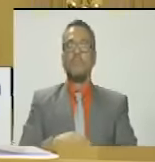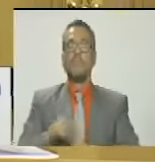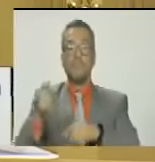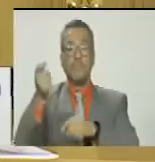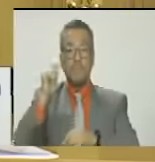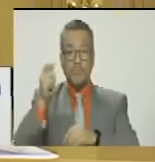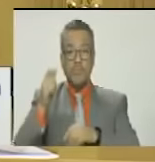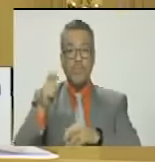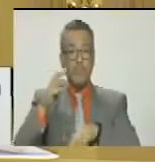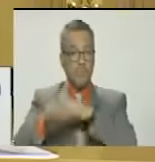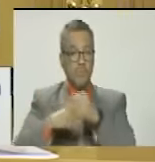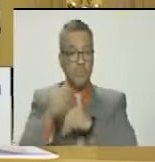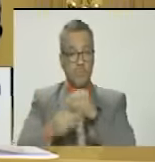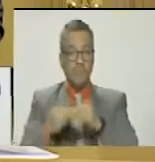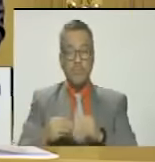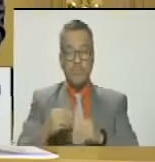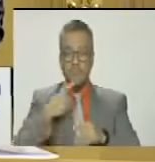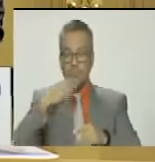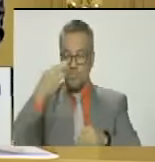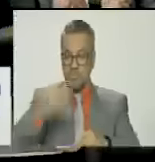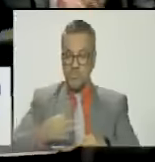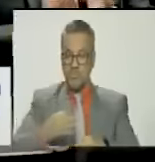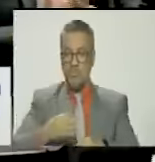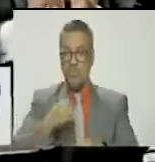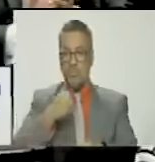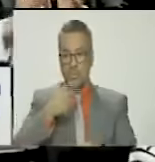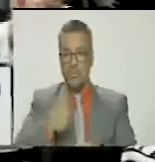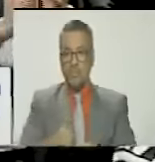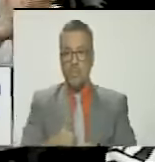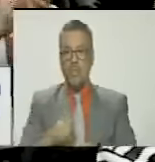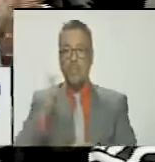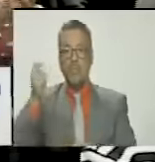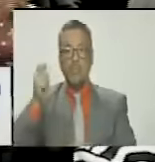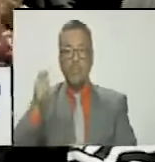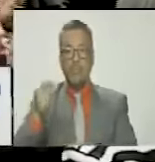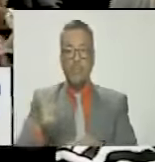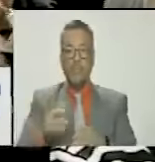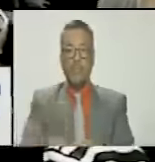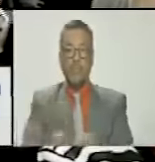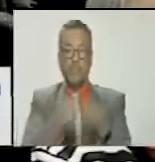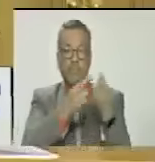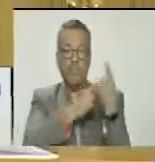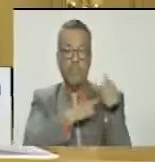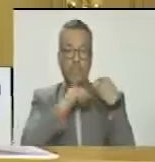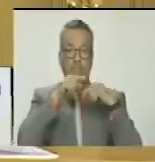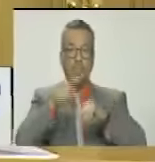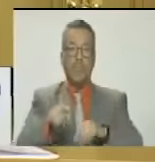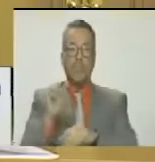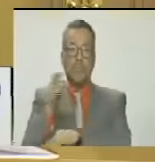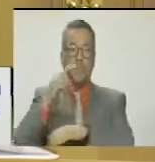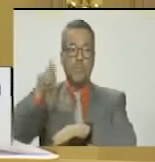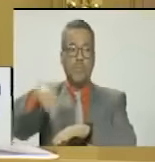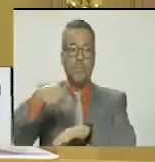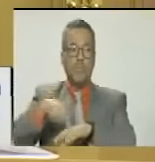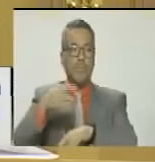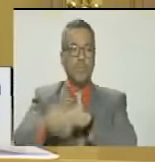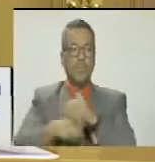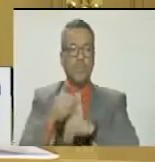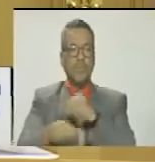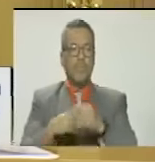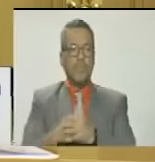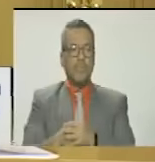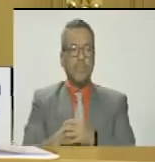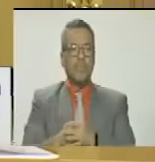Tarea que ha cumplido a cabalidad, tarea que ha asumido, y donde esta Asamblea Nacional ha sido, por